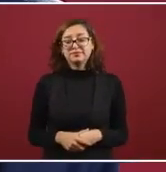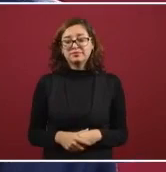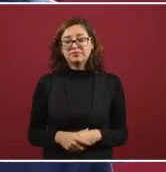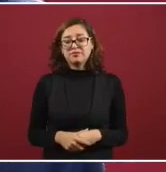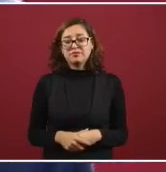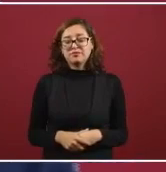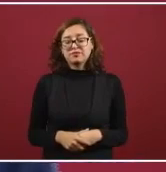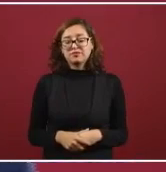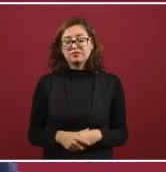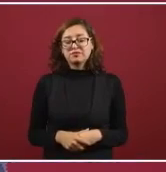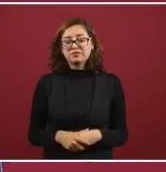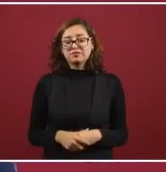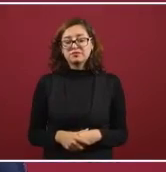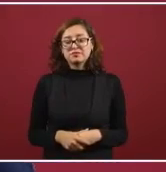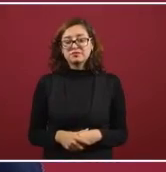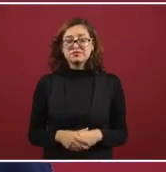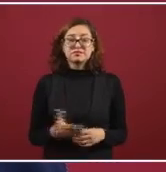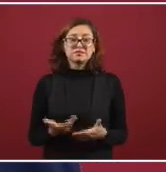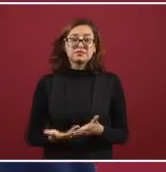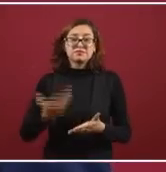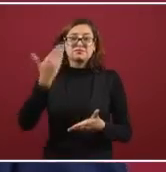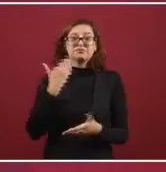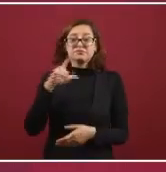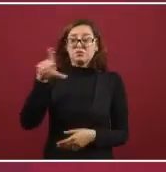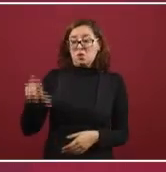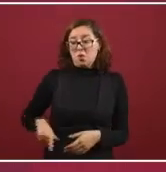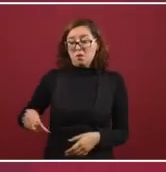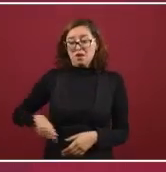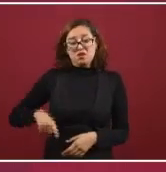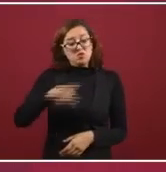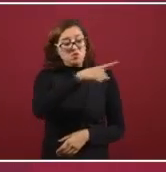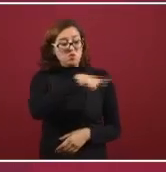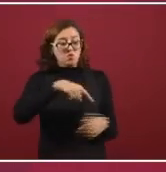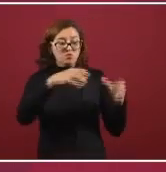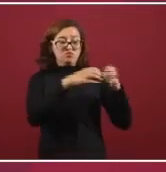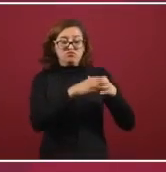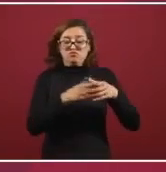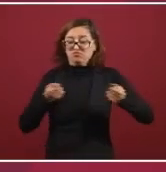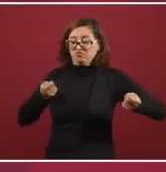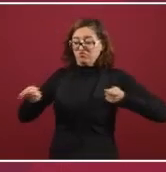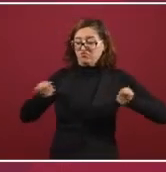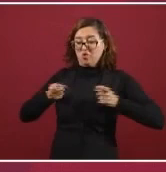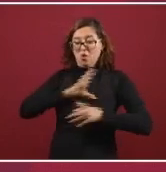el gobierno era de ellos y era un botín.